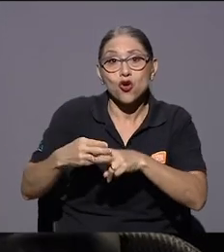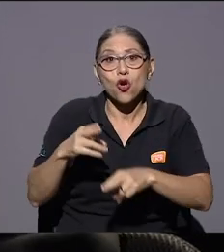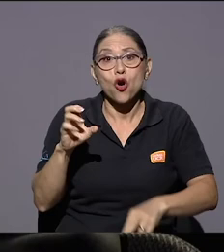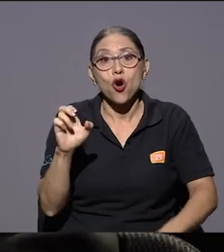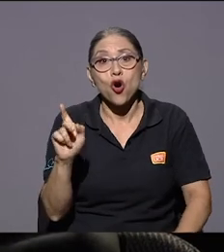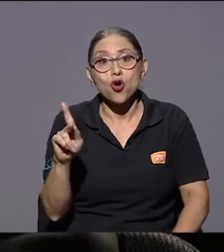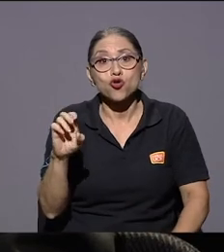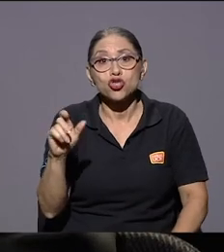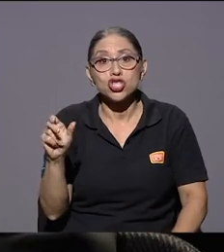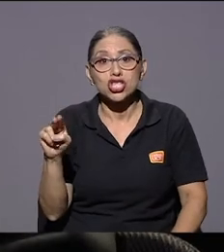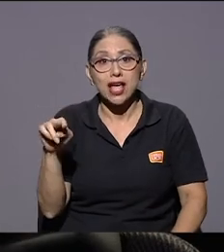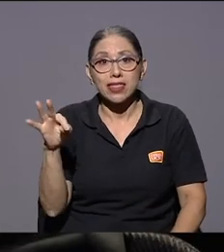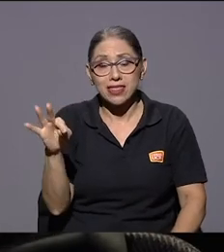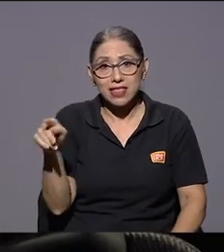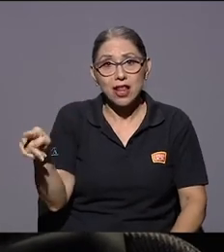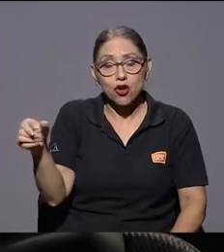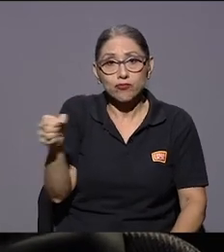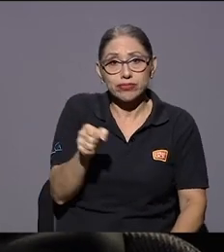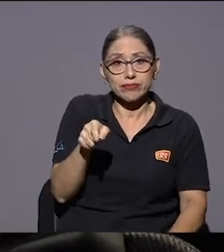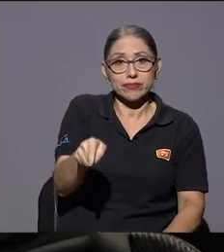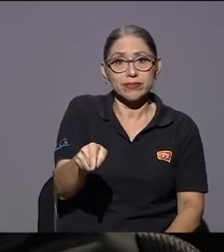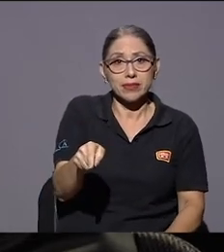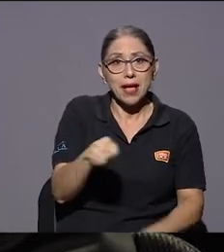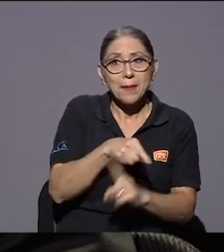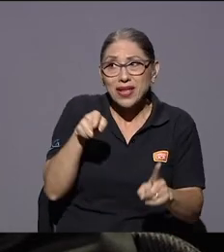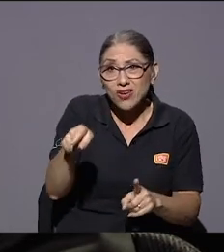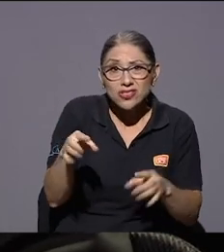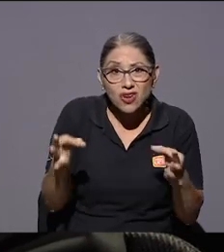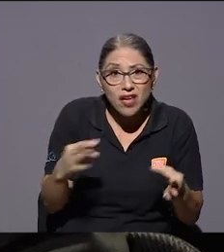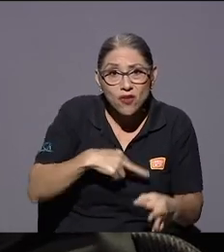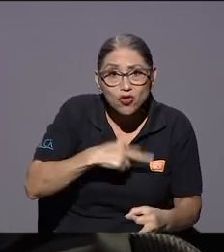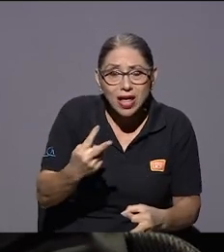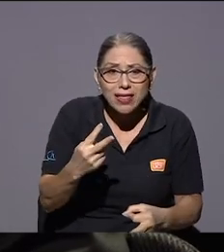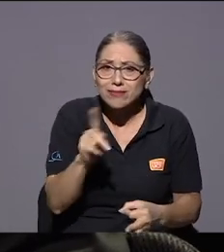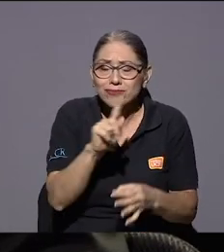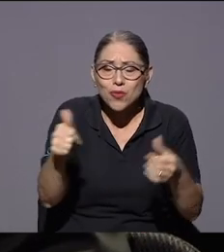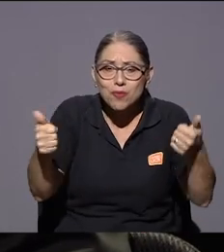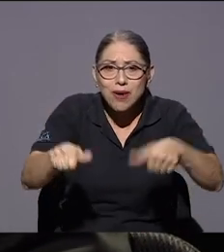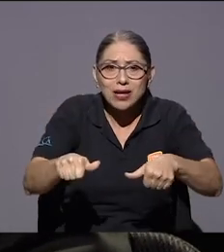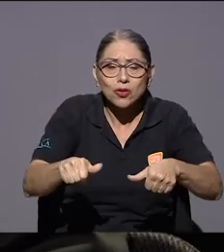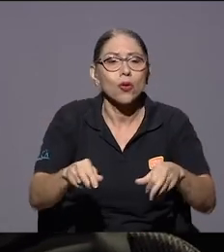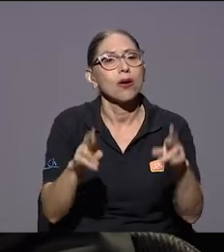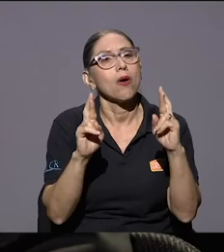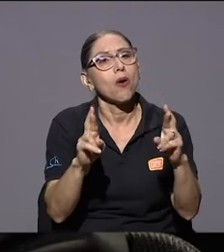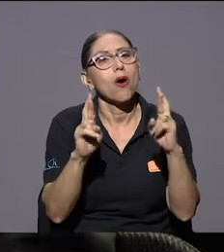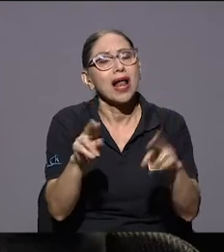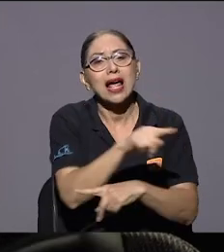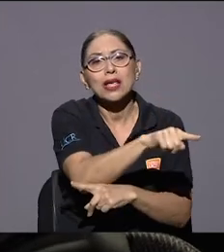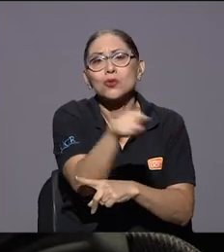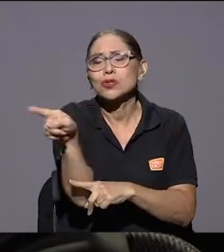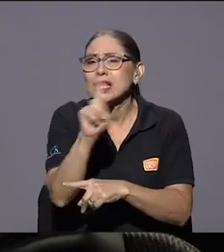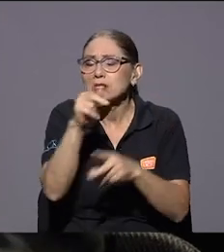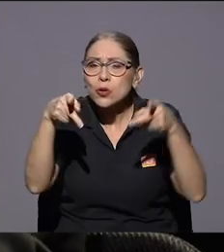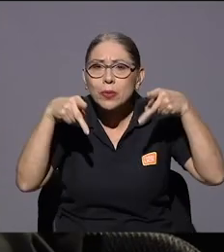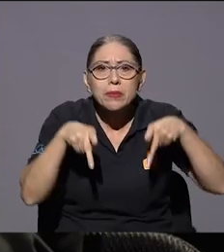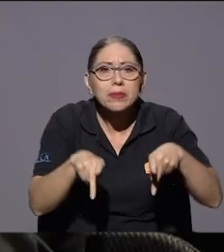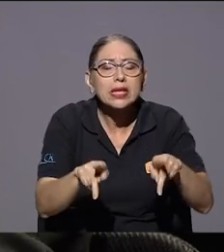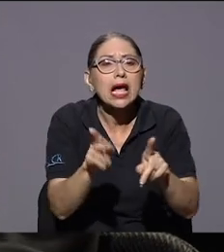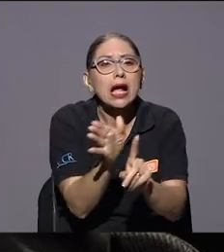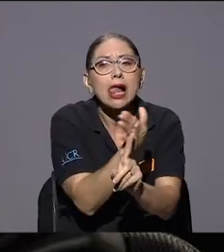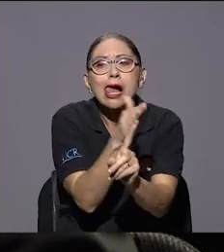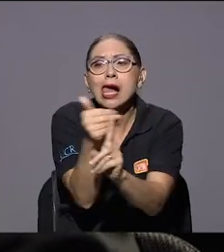político es que eso nace de un pacto. De manera que ojalá la ciudadanía no se deje capturar por esos discursos polarizantes,